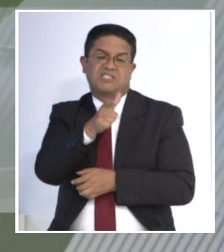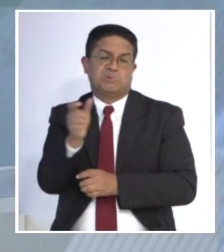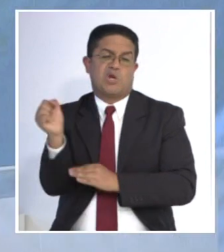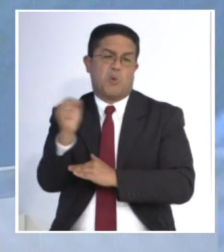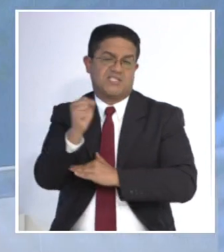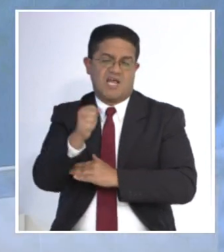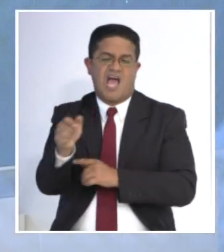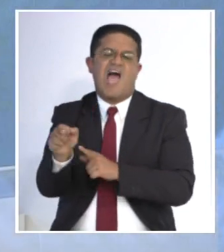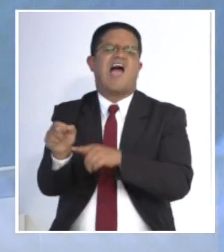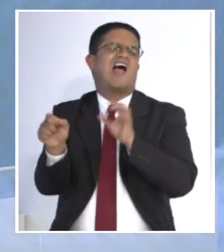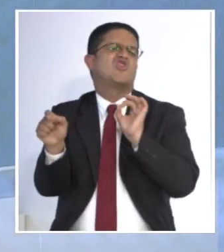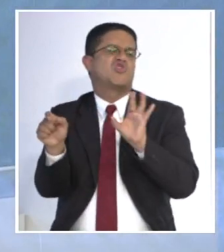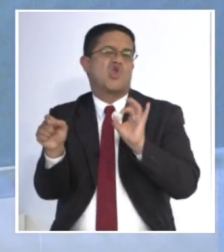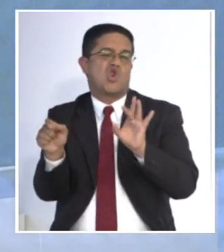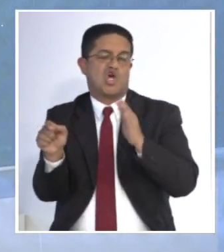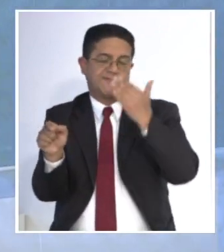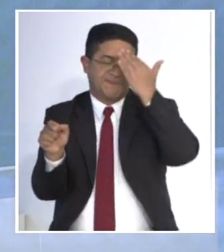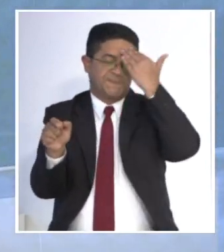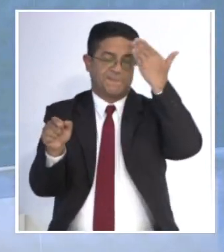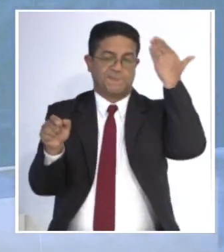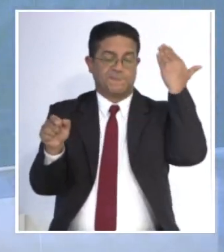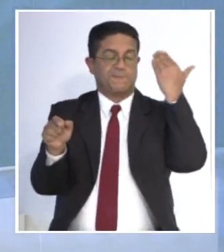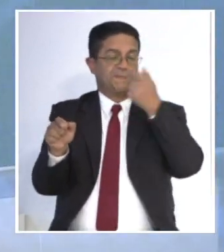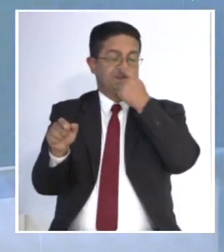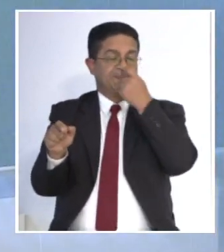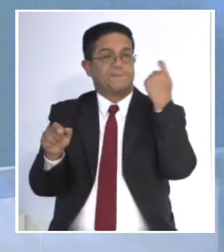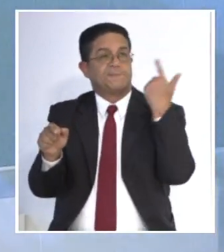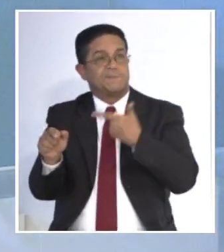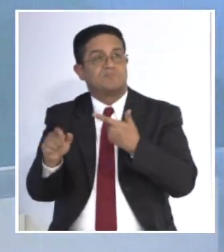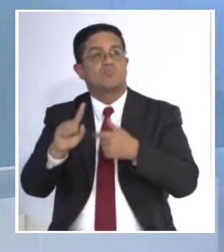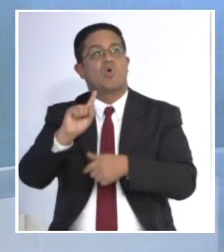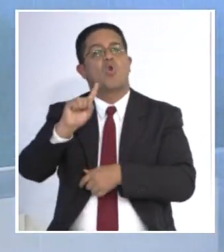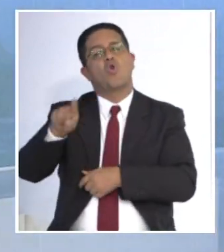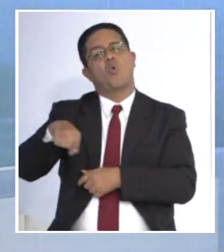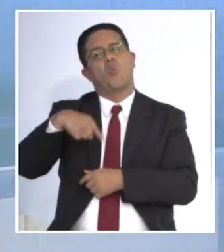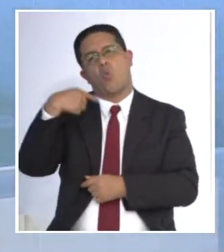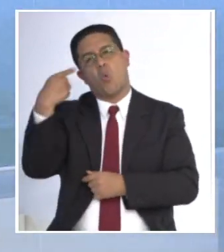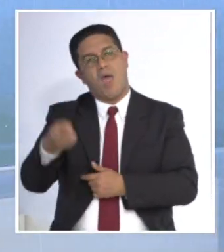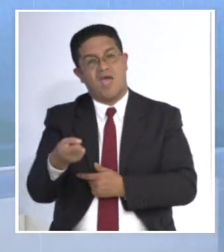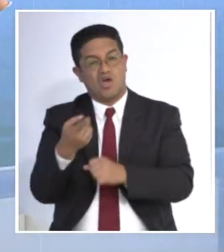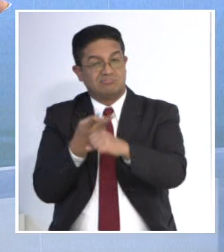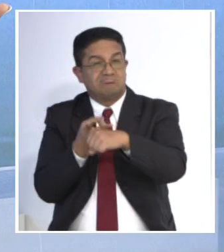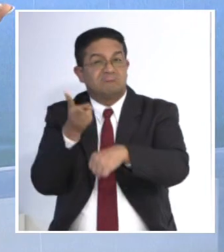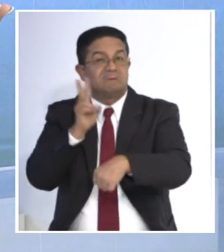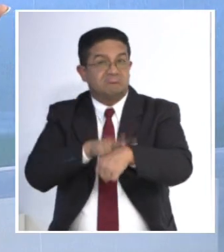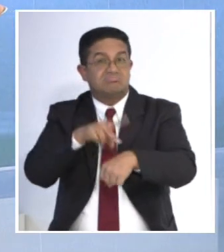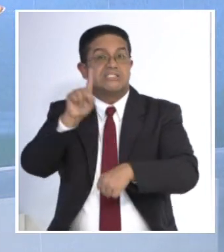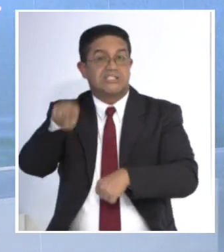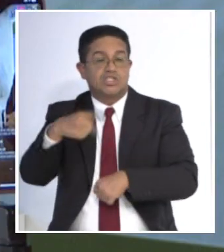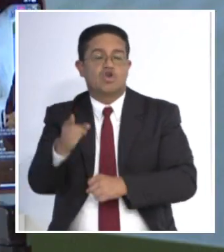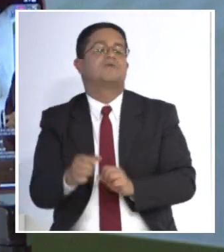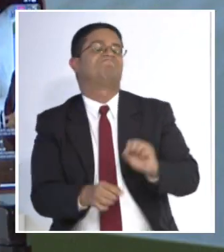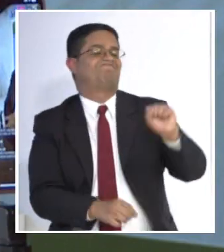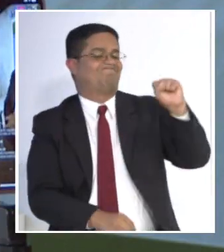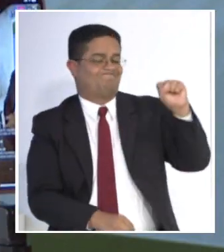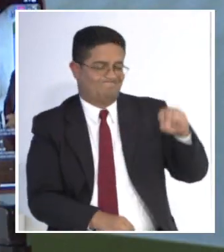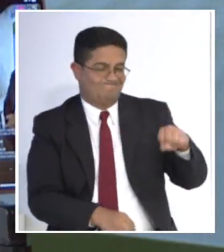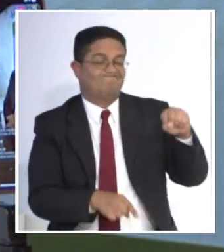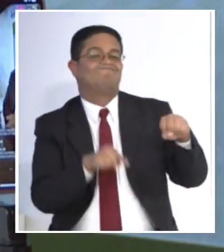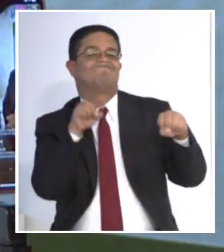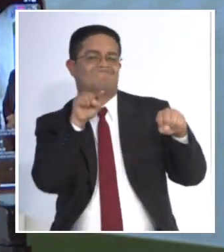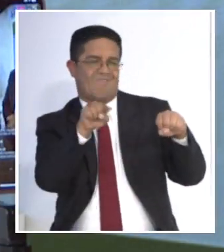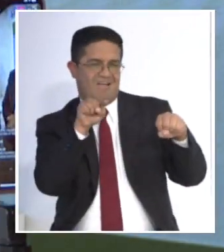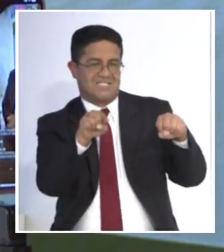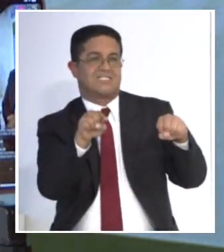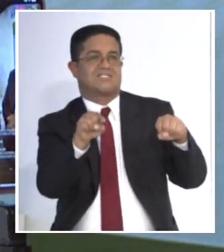Nos dolió, pasó la lesión y luego esto nos puede acarrear más complicaciones en el futuro. Es muy frecuente ese tipo de